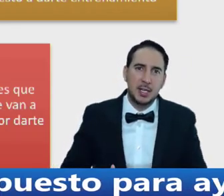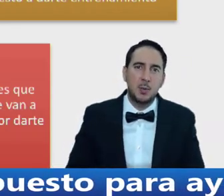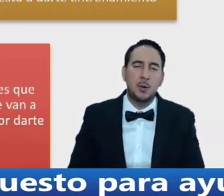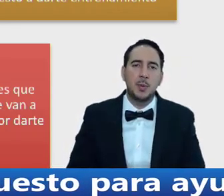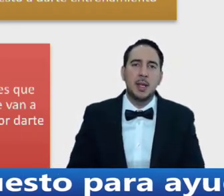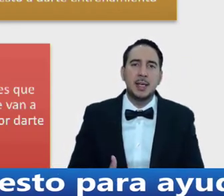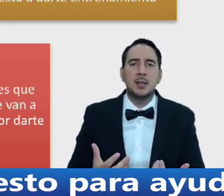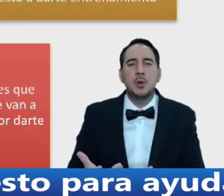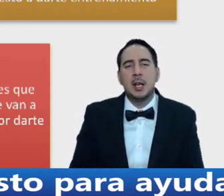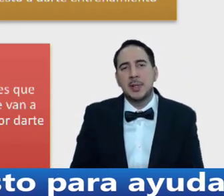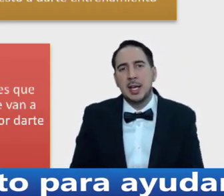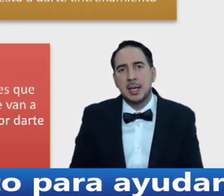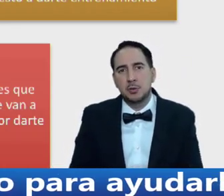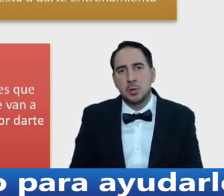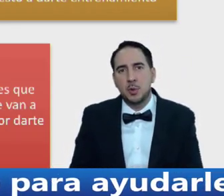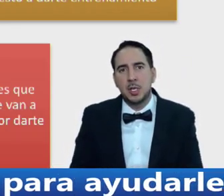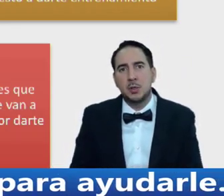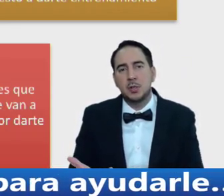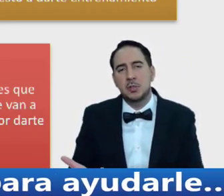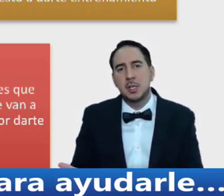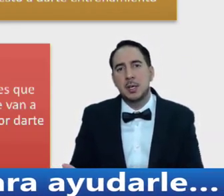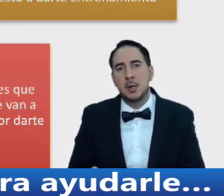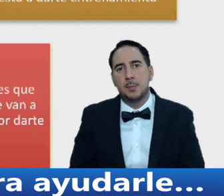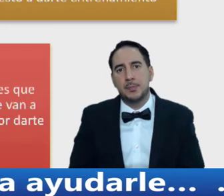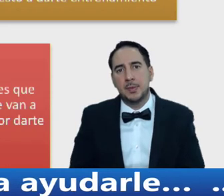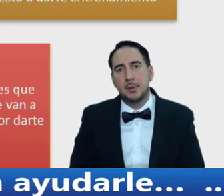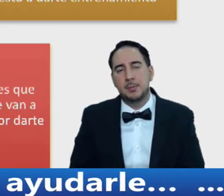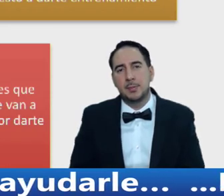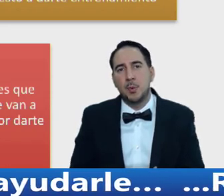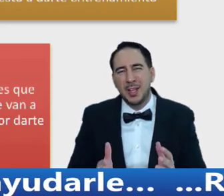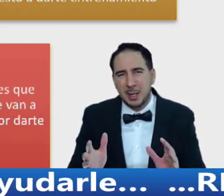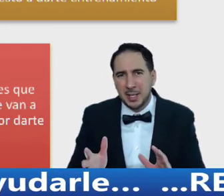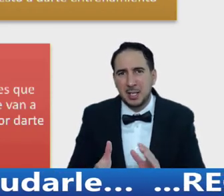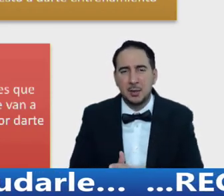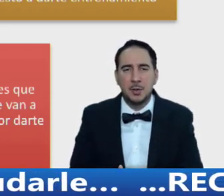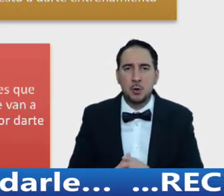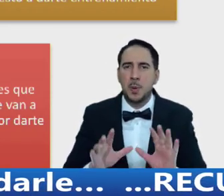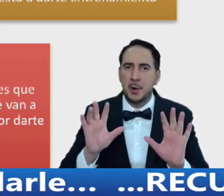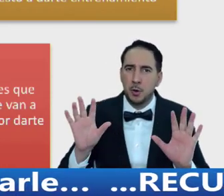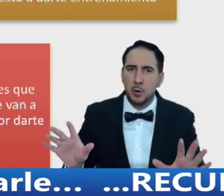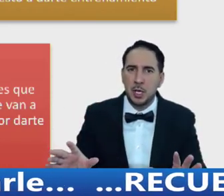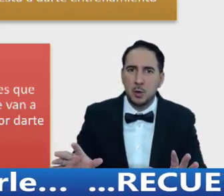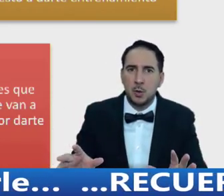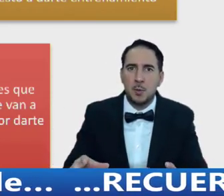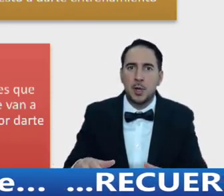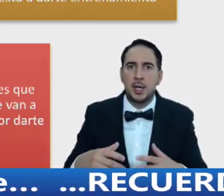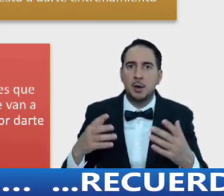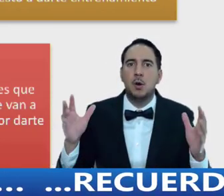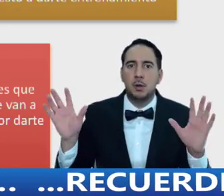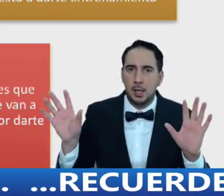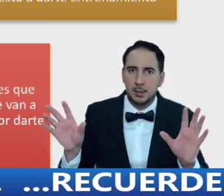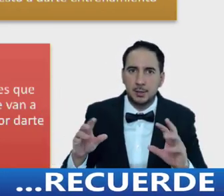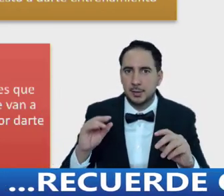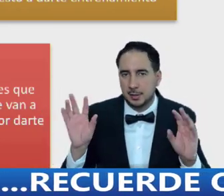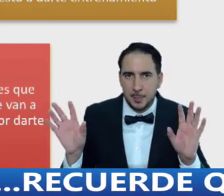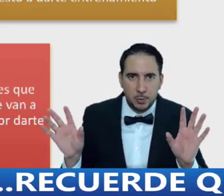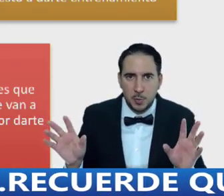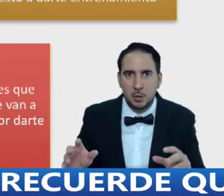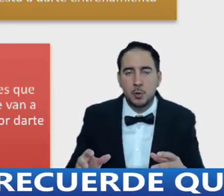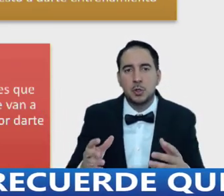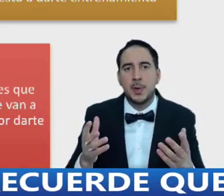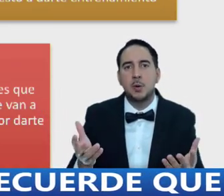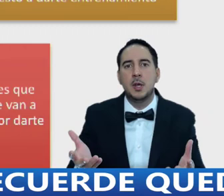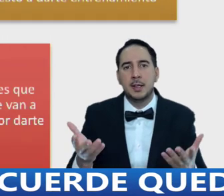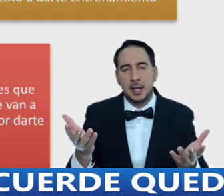negociar y bueno, esa es una de las ventajas que nosotros hemos tenido y entonces, modestamente, discúlpame, no quiero como que, oh, está